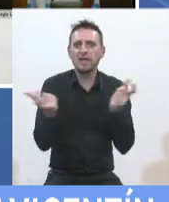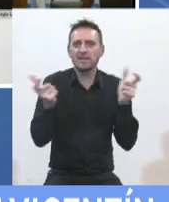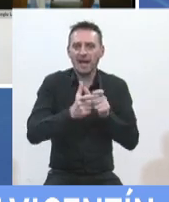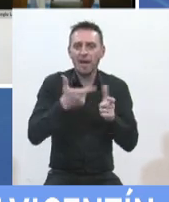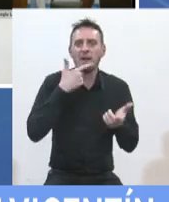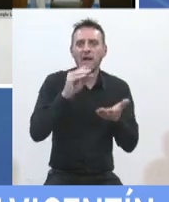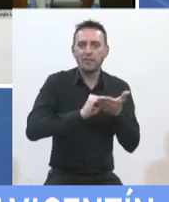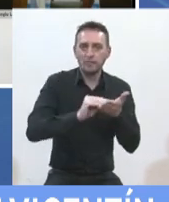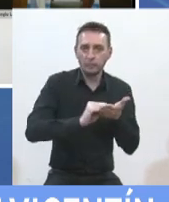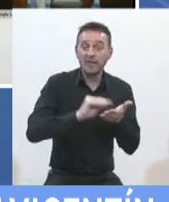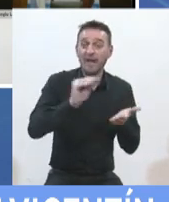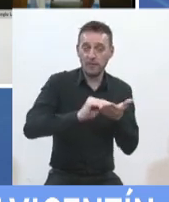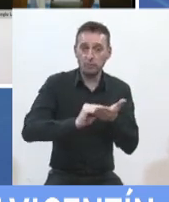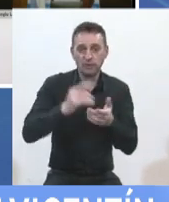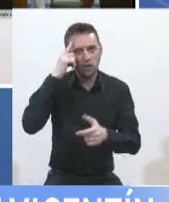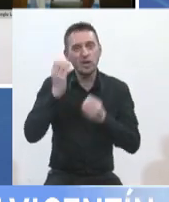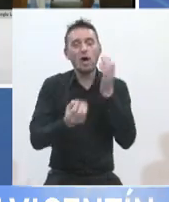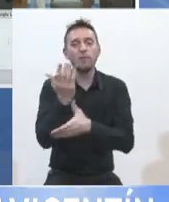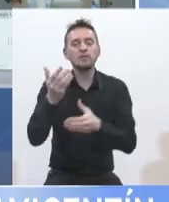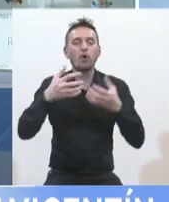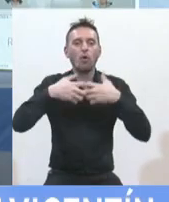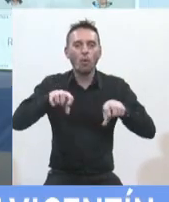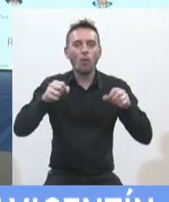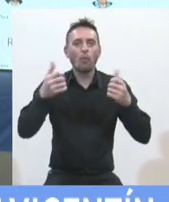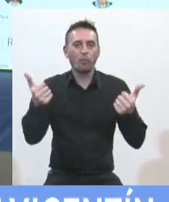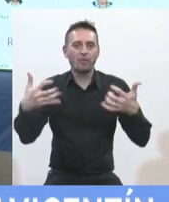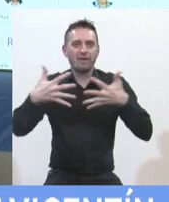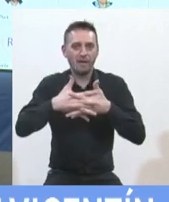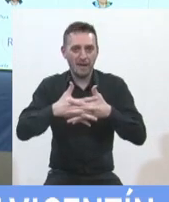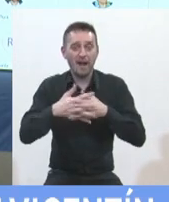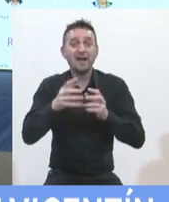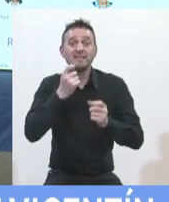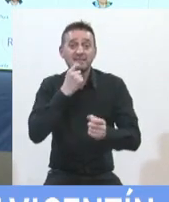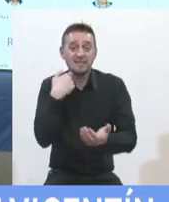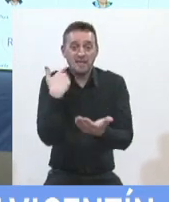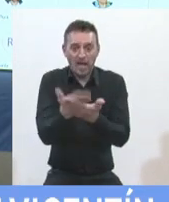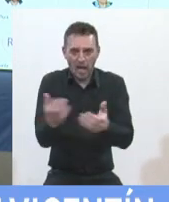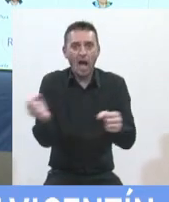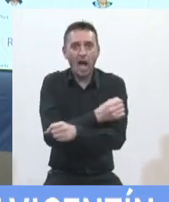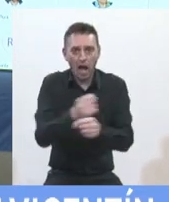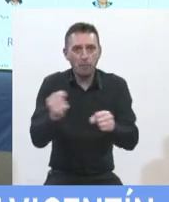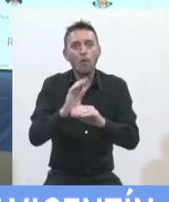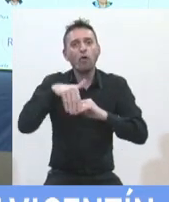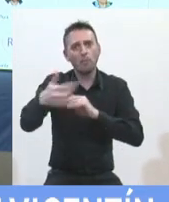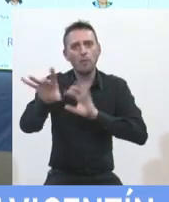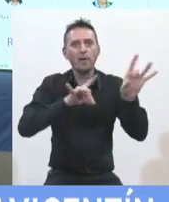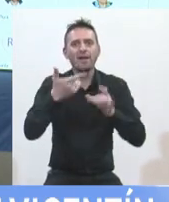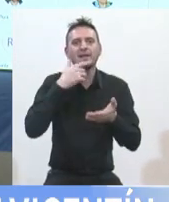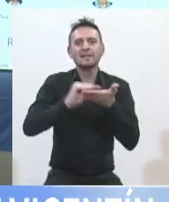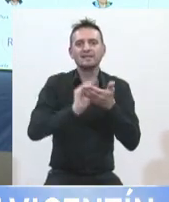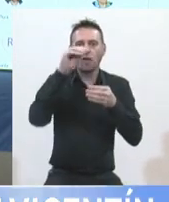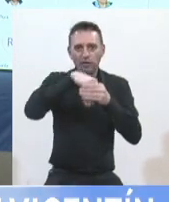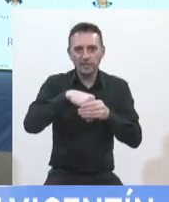diputados o proponerle a ésta la creación de comisiones bicamerales aceptaba la proposición se procederá a elegir a los senadores que habrán de